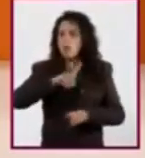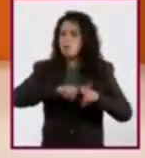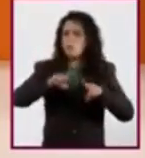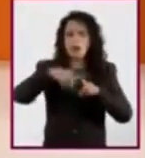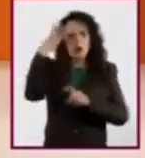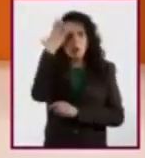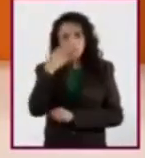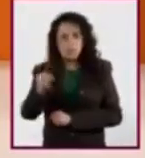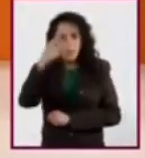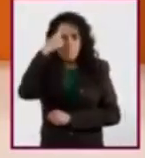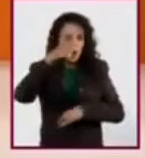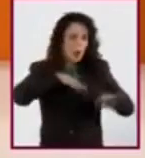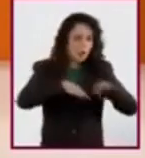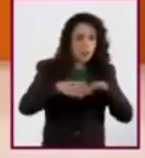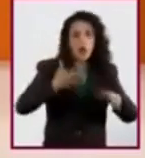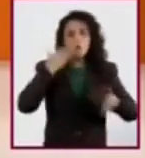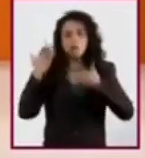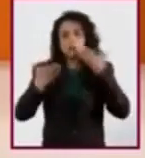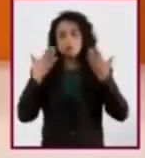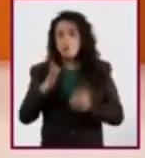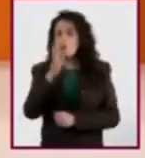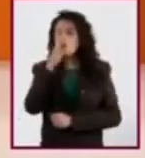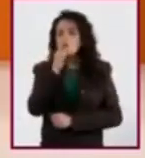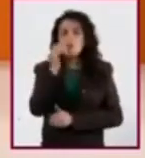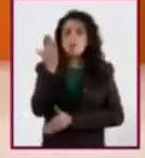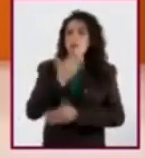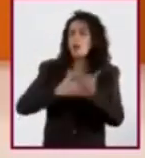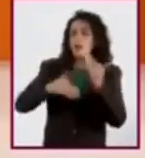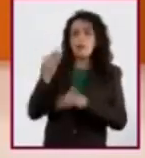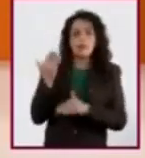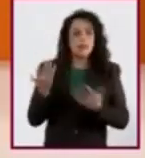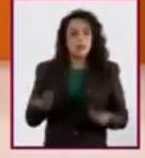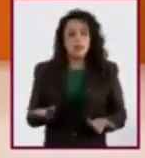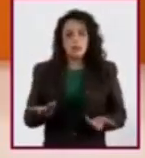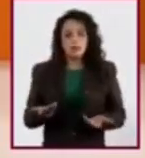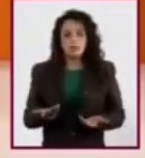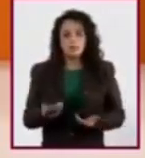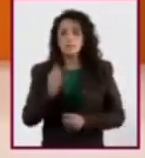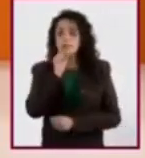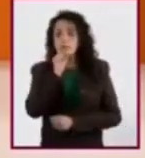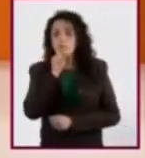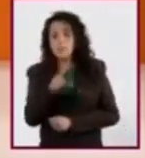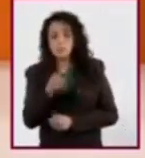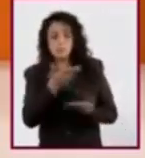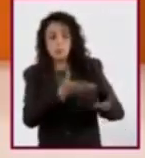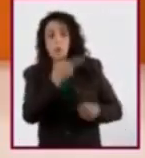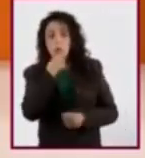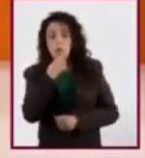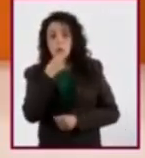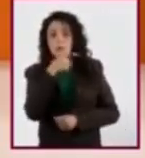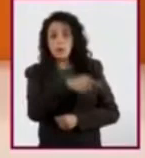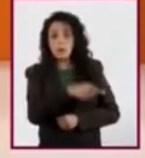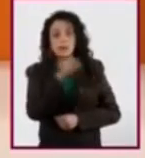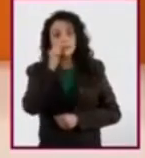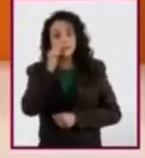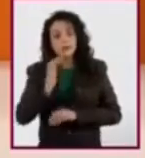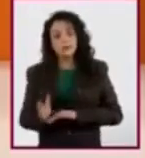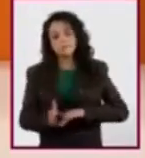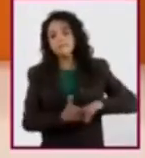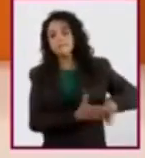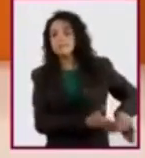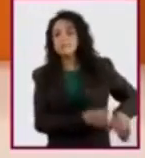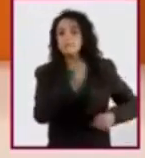el estudio y trabajo, se desarrollen en esas esferas, mientras que, de la misma manera, los hombres son apartados de